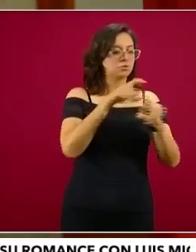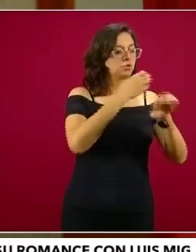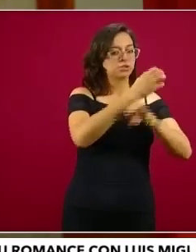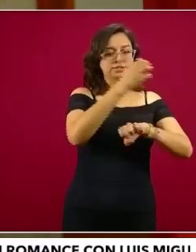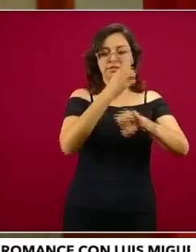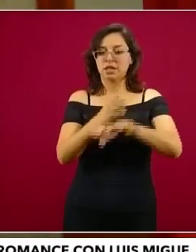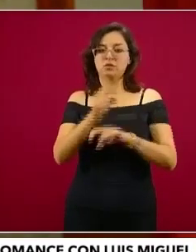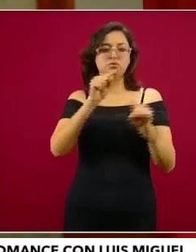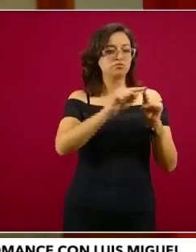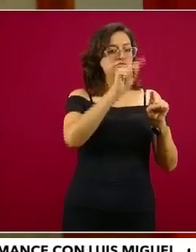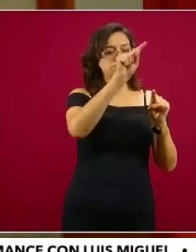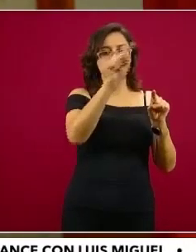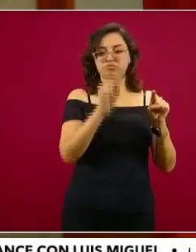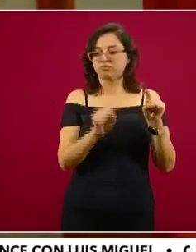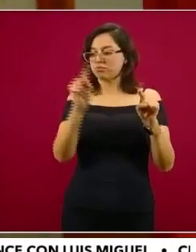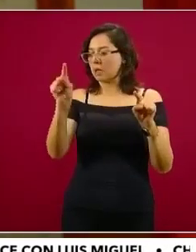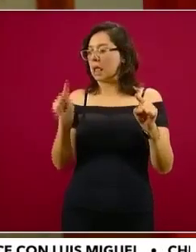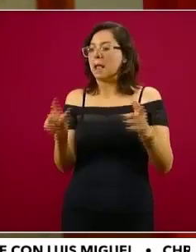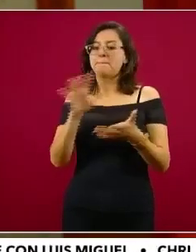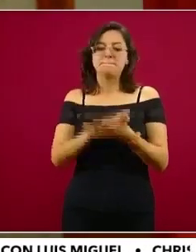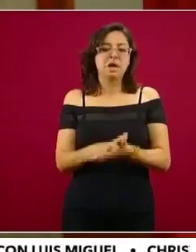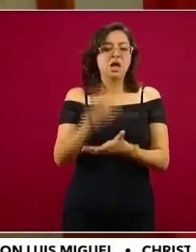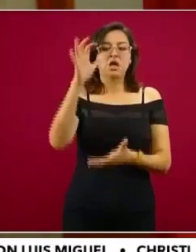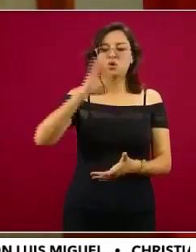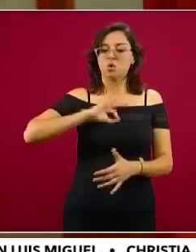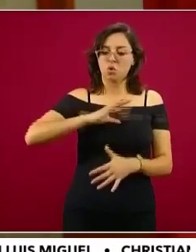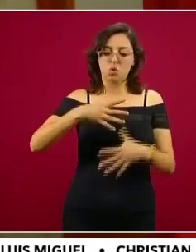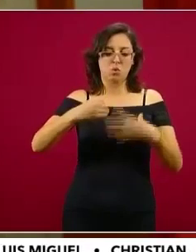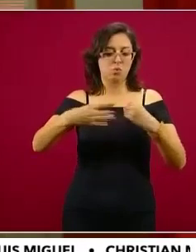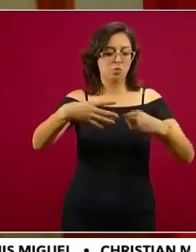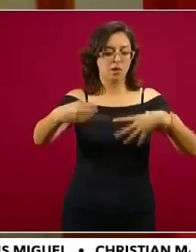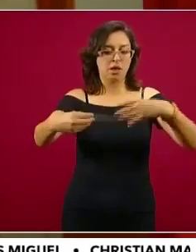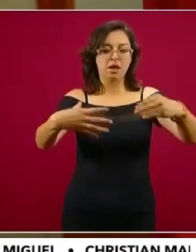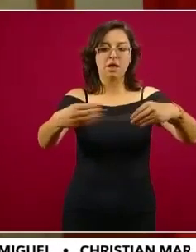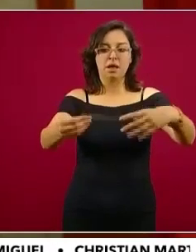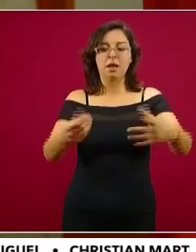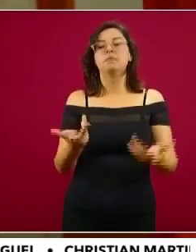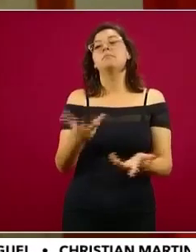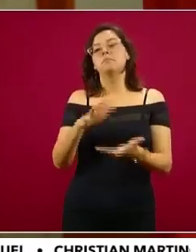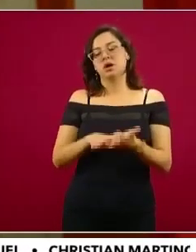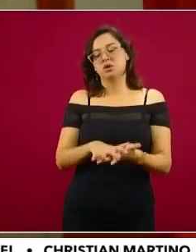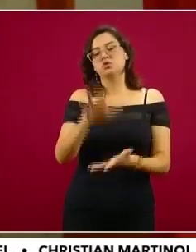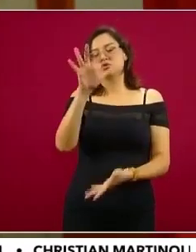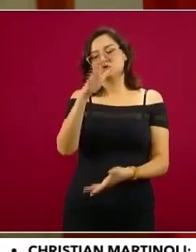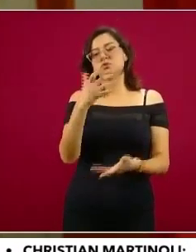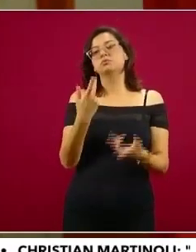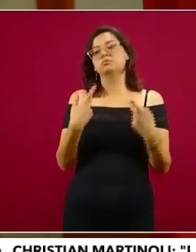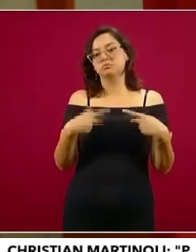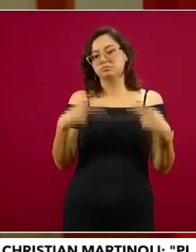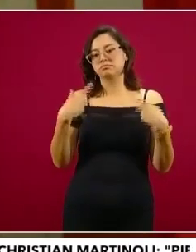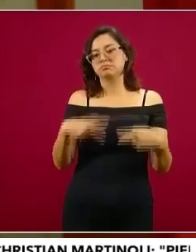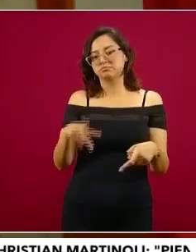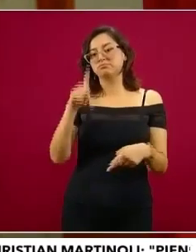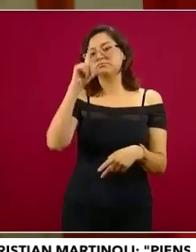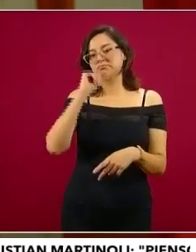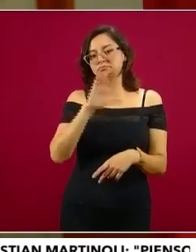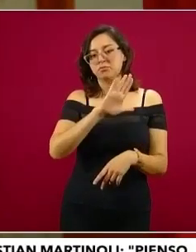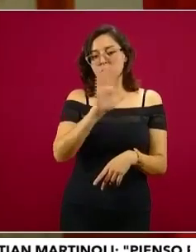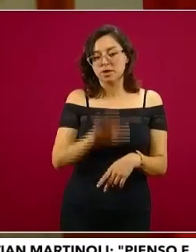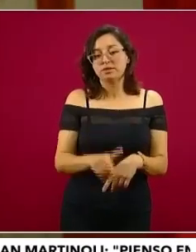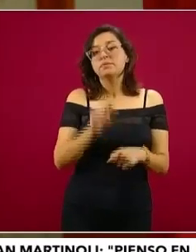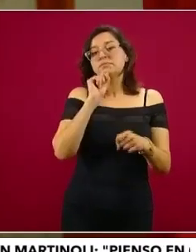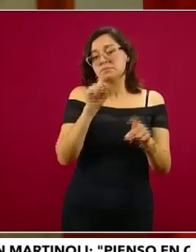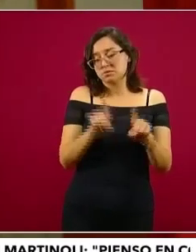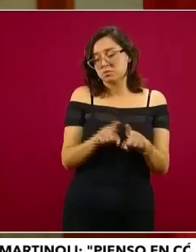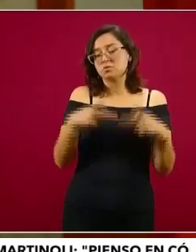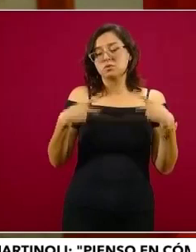en su momento tienen la mayor tasa de incidencia, la mayor carga de enfermedad y por lo tanto también la mayor ocupación. Entonces todos